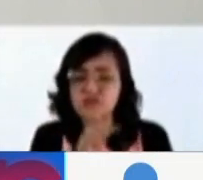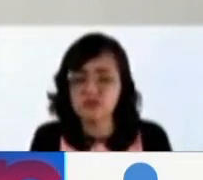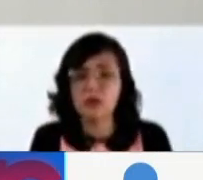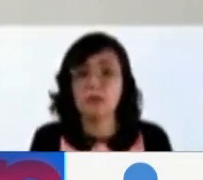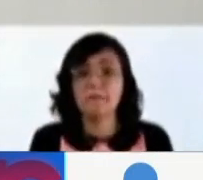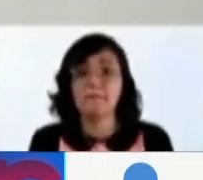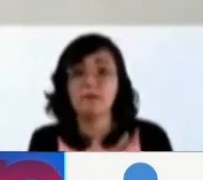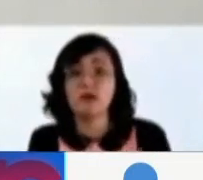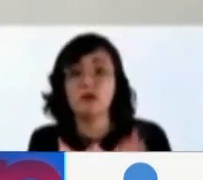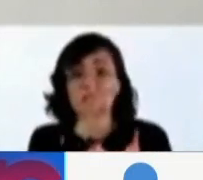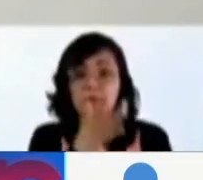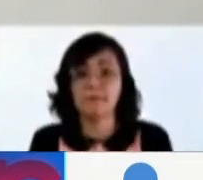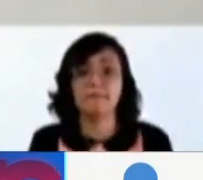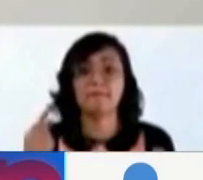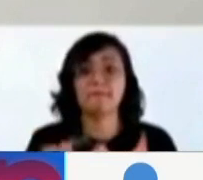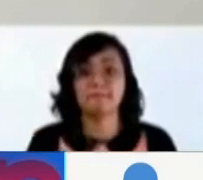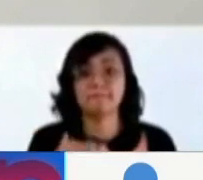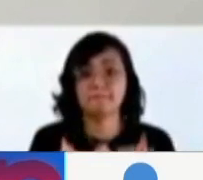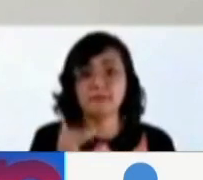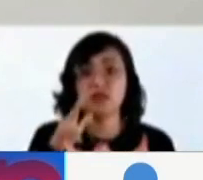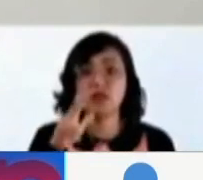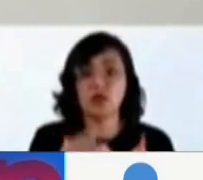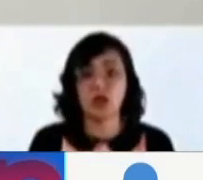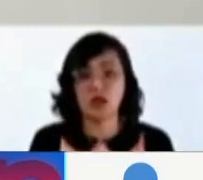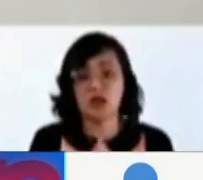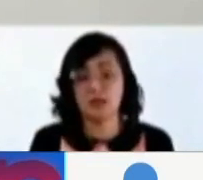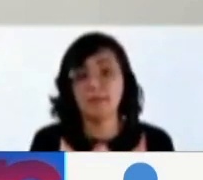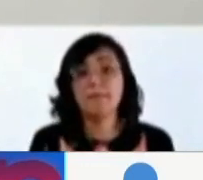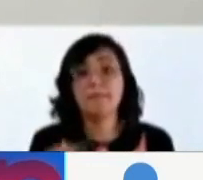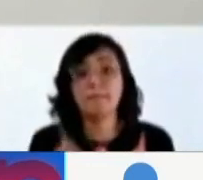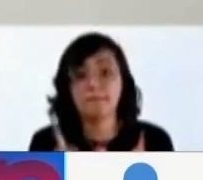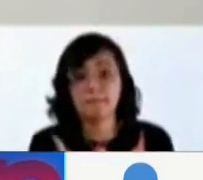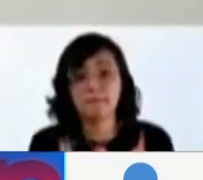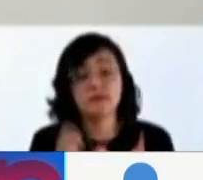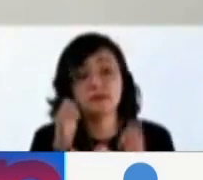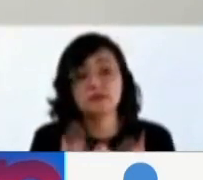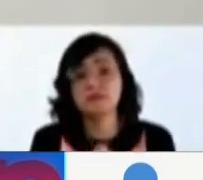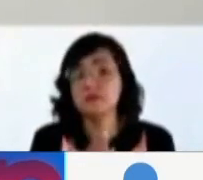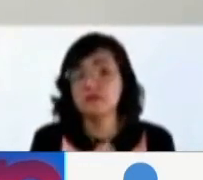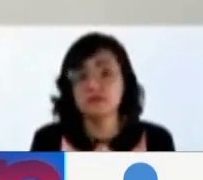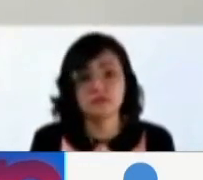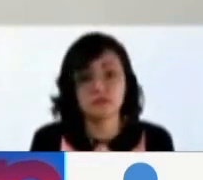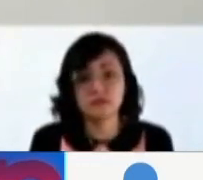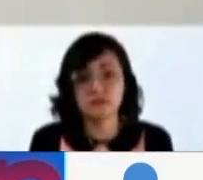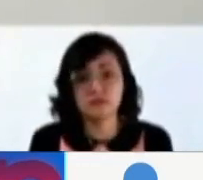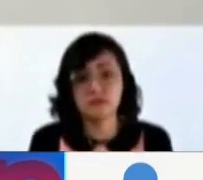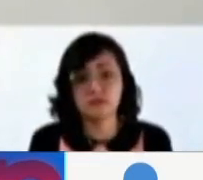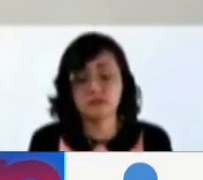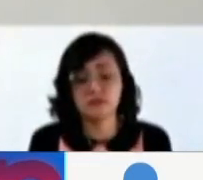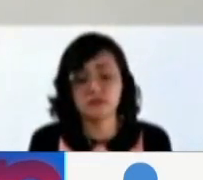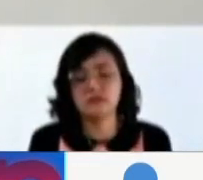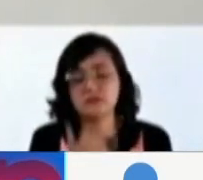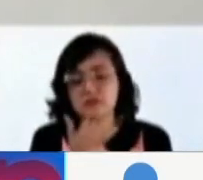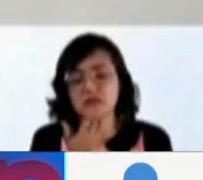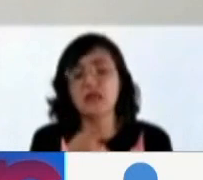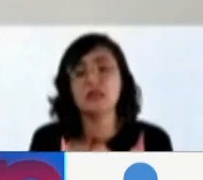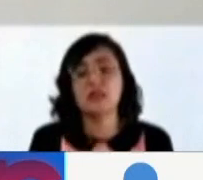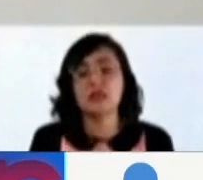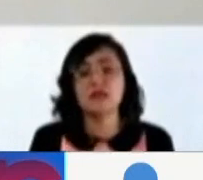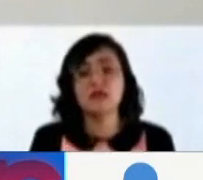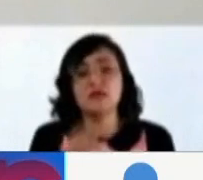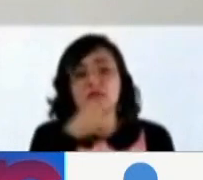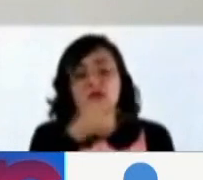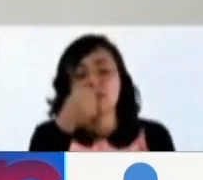aplicar únicamente para mayores de 18 años, pero estamos en espera, perdón, gobernador, de